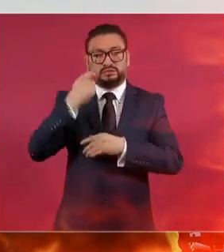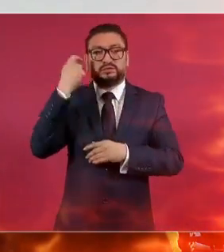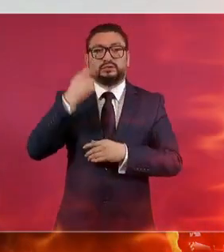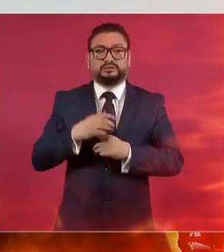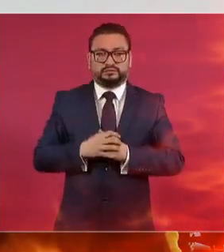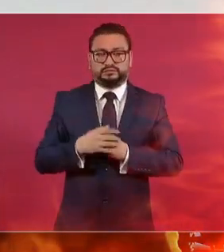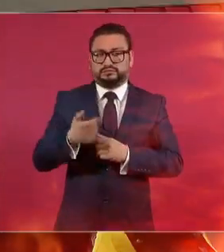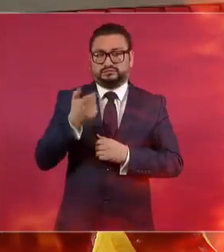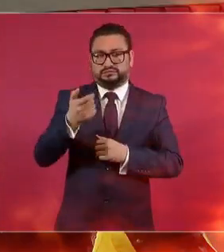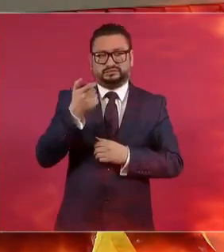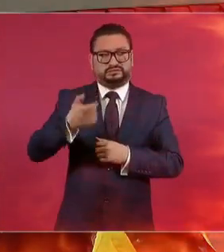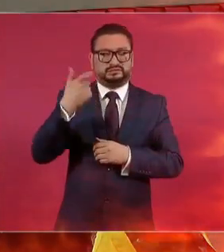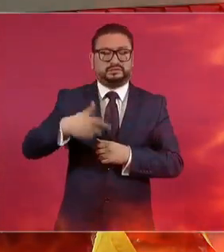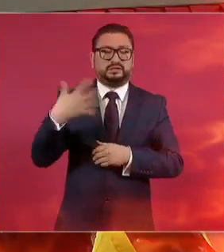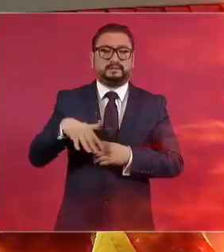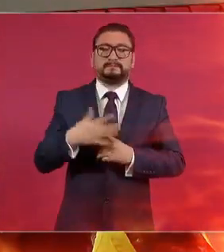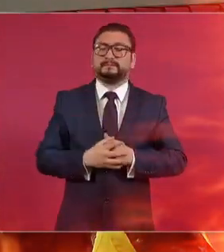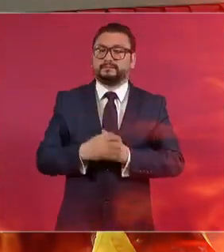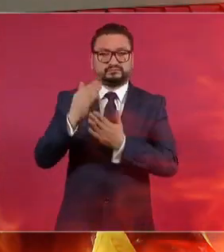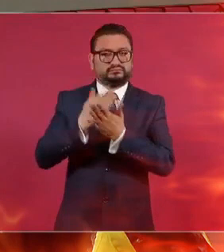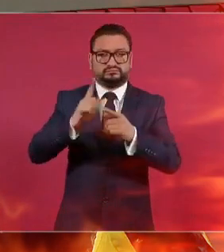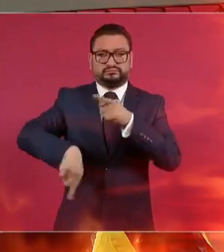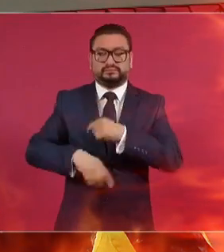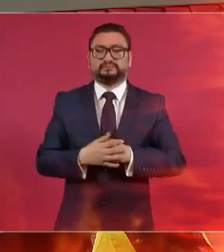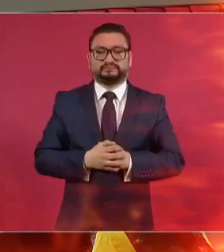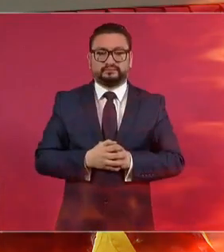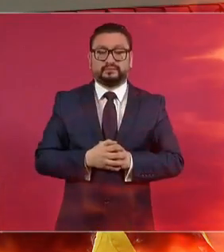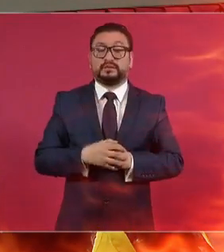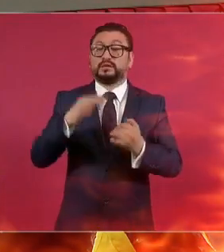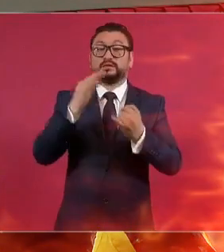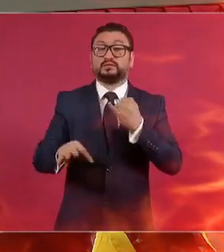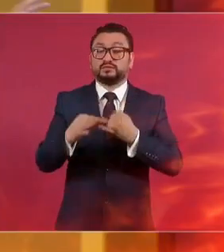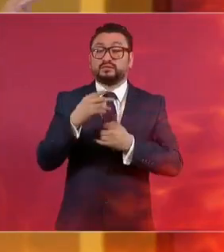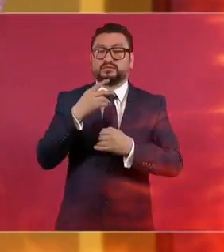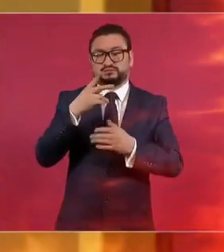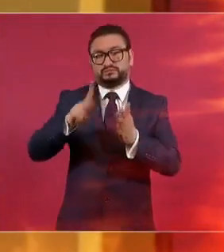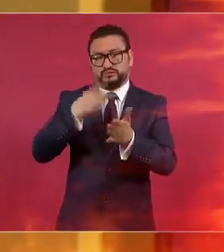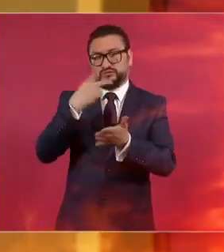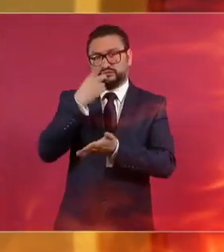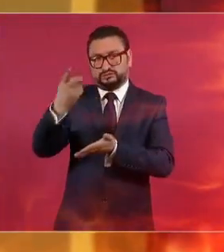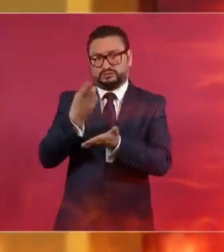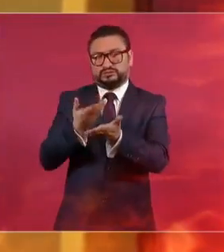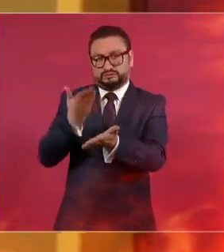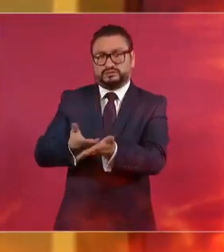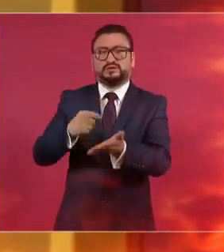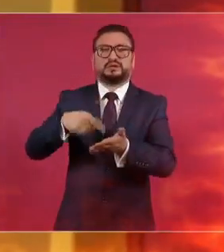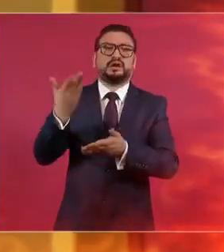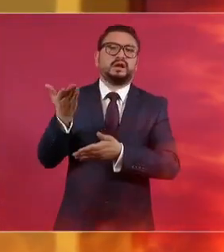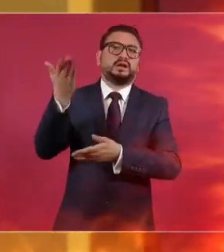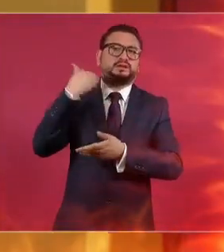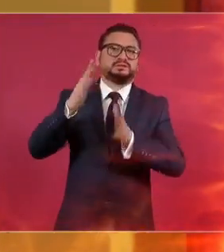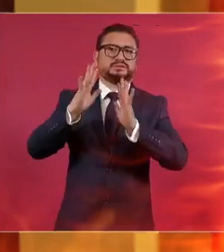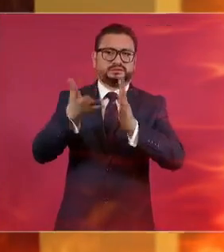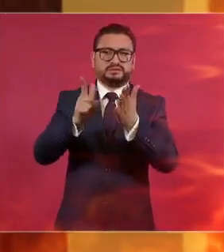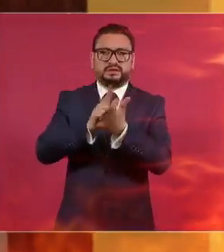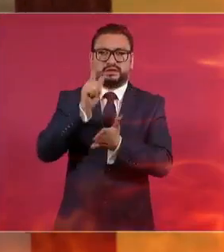ministros de la tremenda Corte y los magistrados del Tribunal de Disciplina, el Ejecutivo propondrá la terna. Para magistrados de circuito y